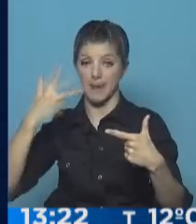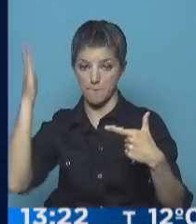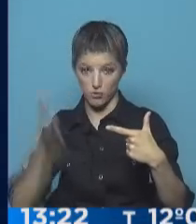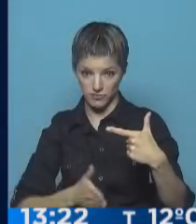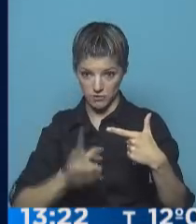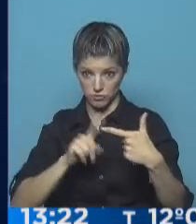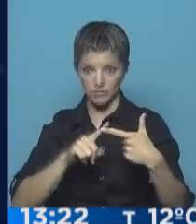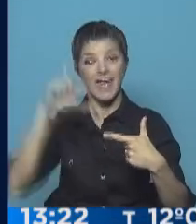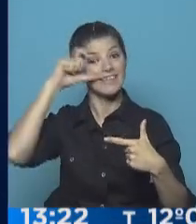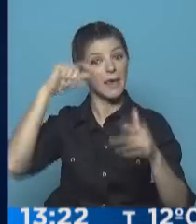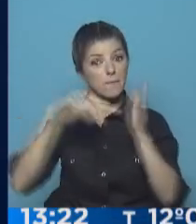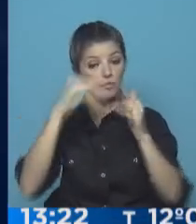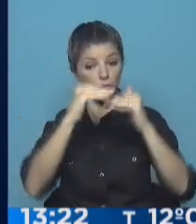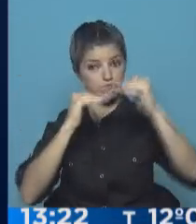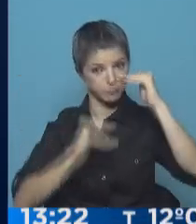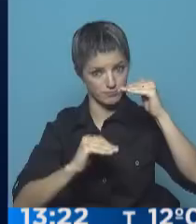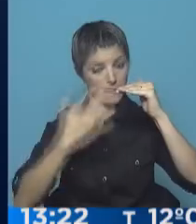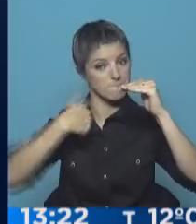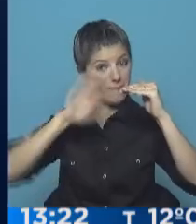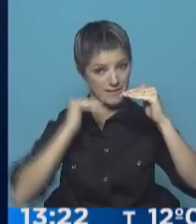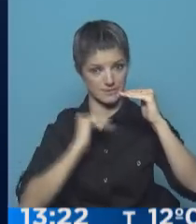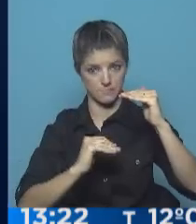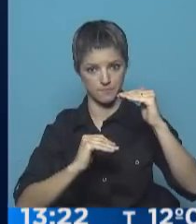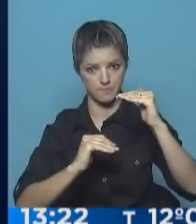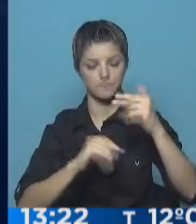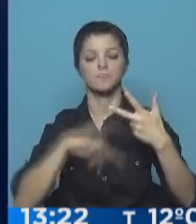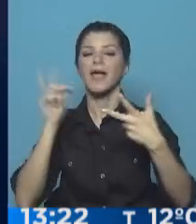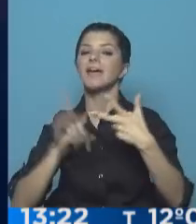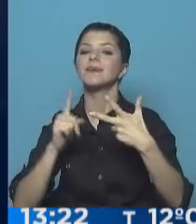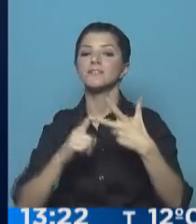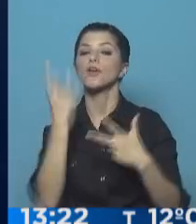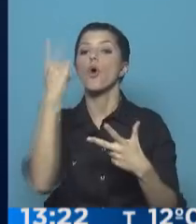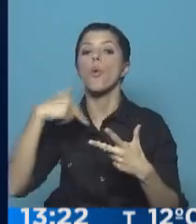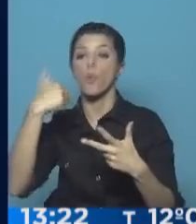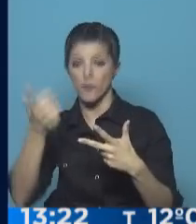29,43%, más de 10 puntos de diferencia entre el primero y el segundo. En tercer lugar, una,